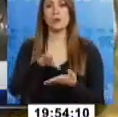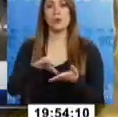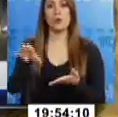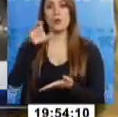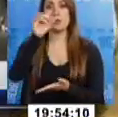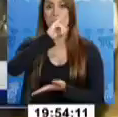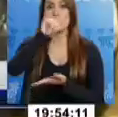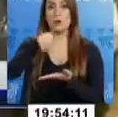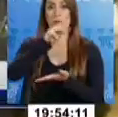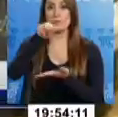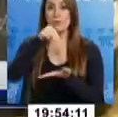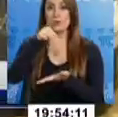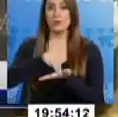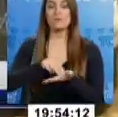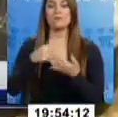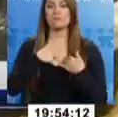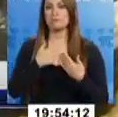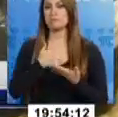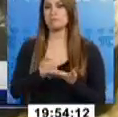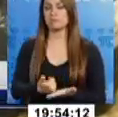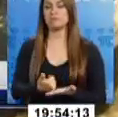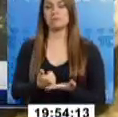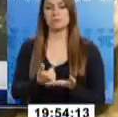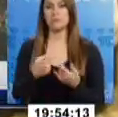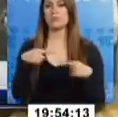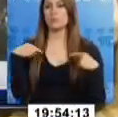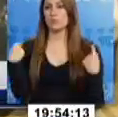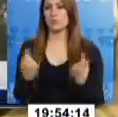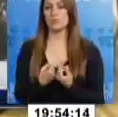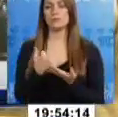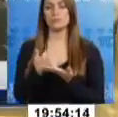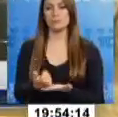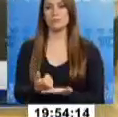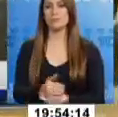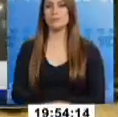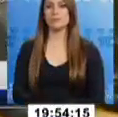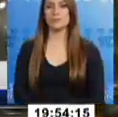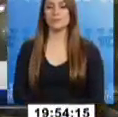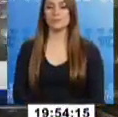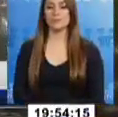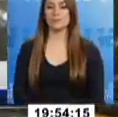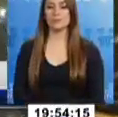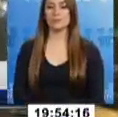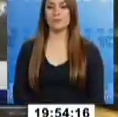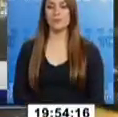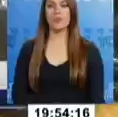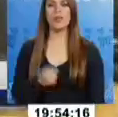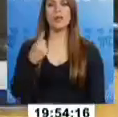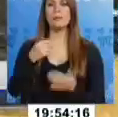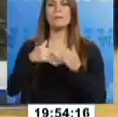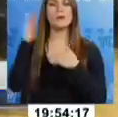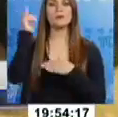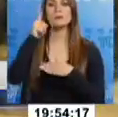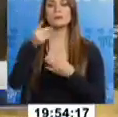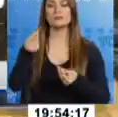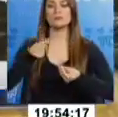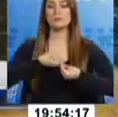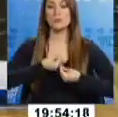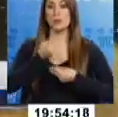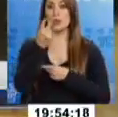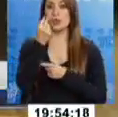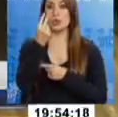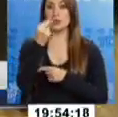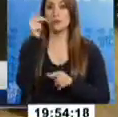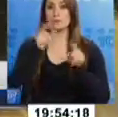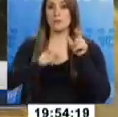Montalvo estamos predispuestos para la ayuda de nuestra ciudadanía. Bueno, ¿y qué es lo que más han recibido? 12 personas han